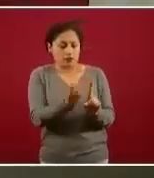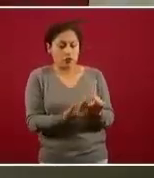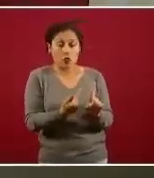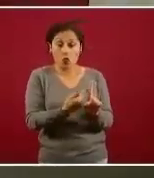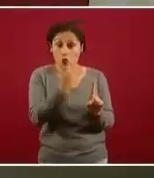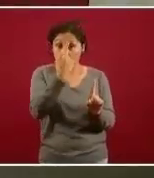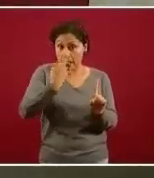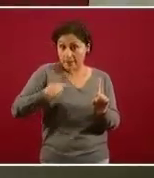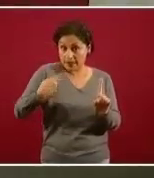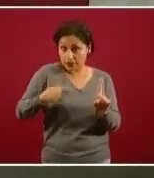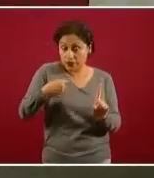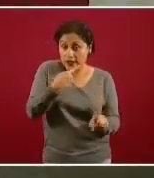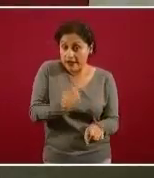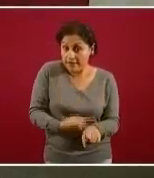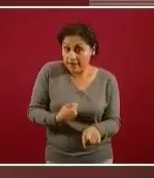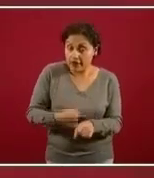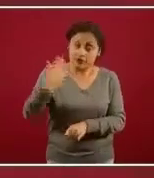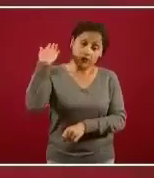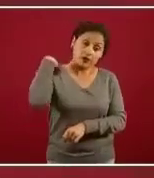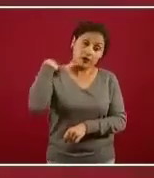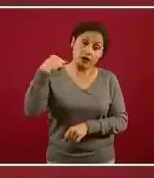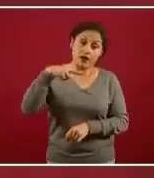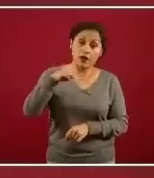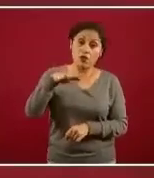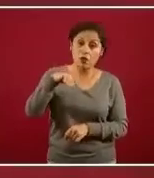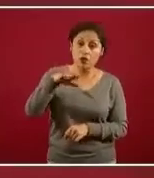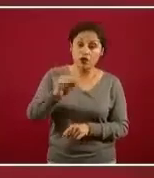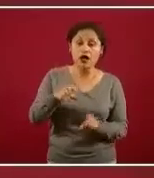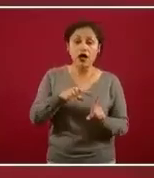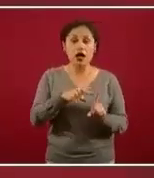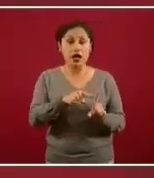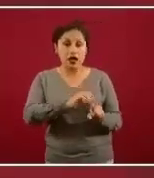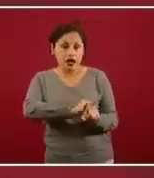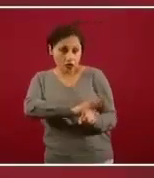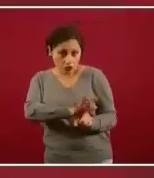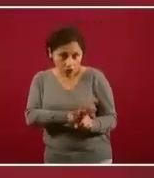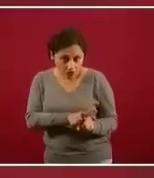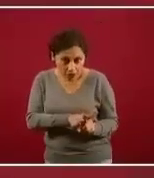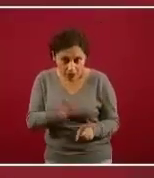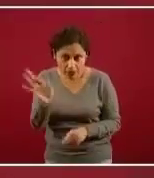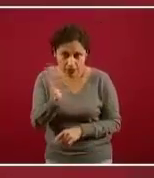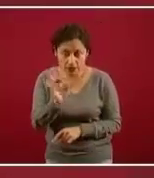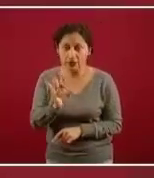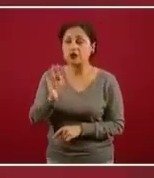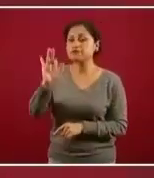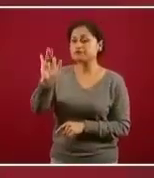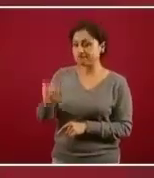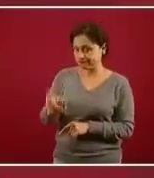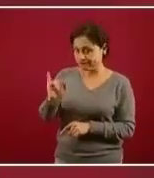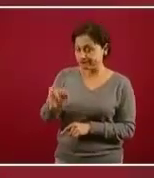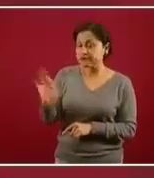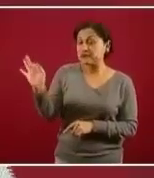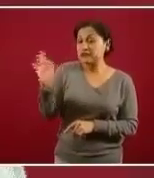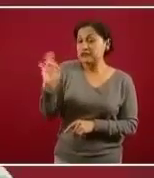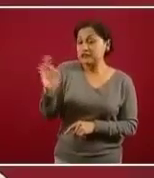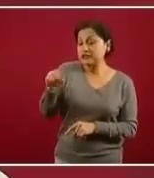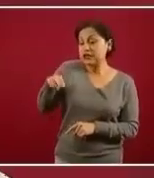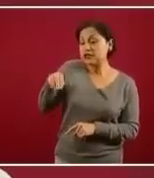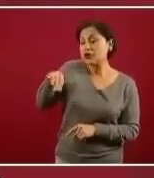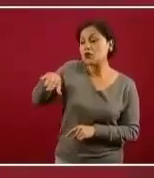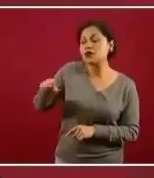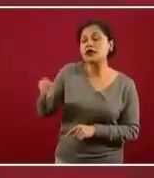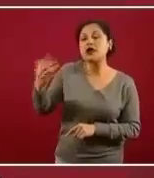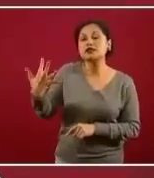dicho, la neumonía es una de las manifestaciones clínicas que ocurrirá en el 5% aproximadamente, o en